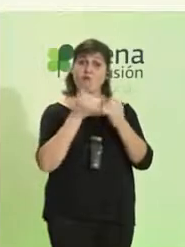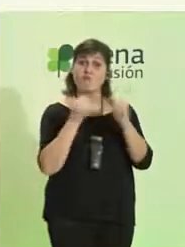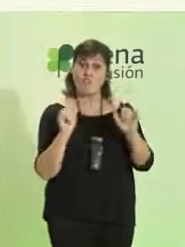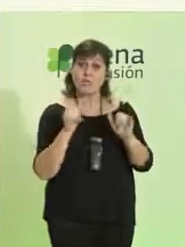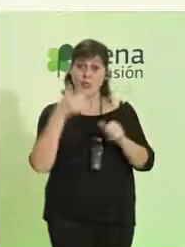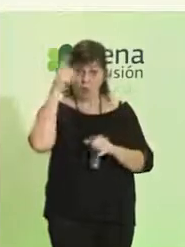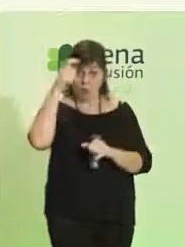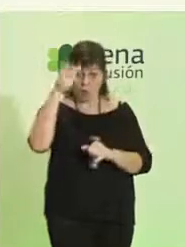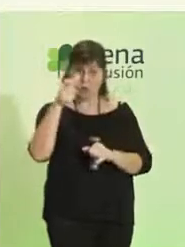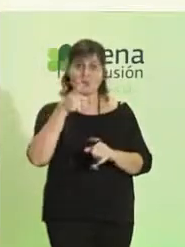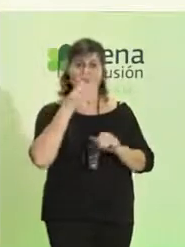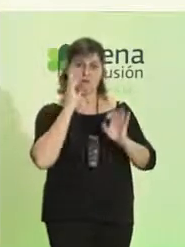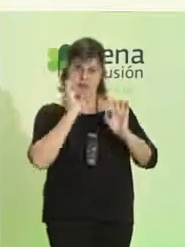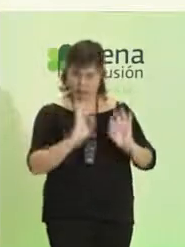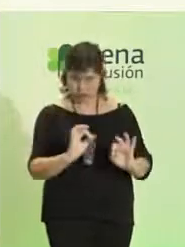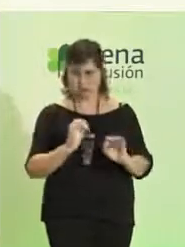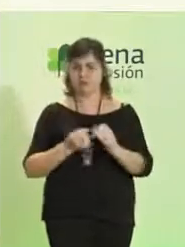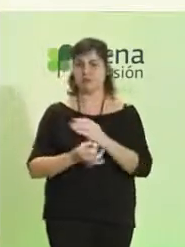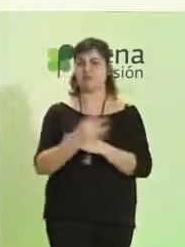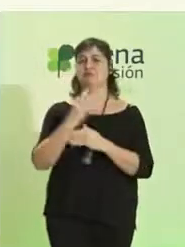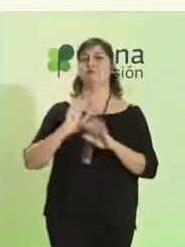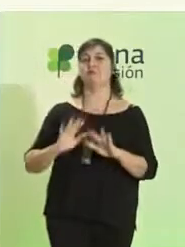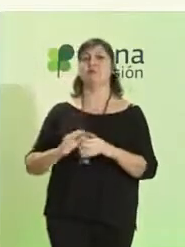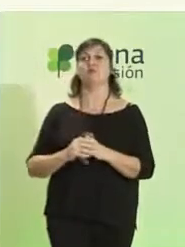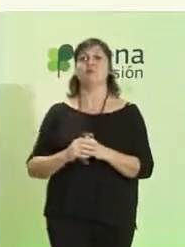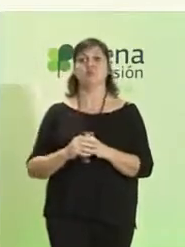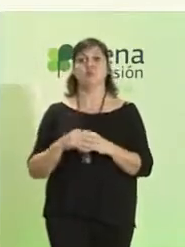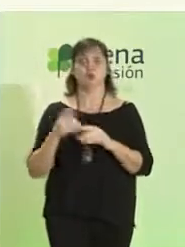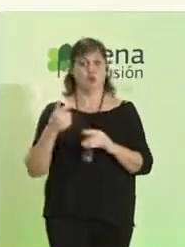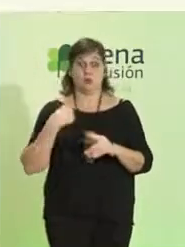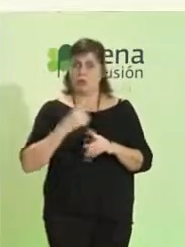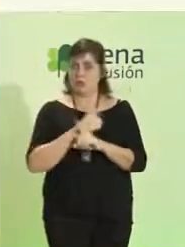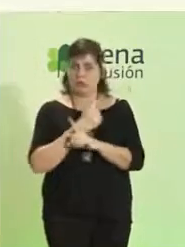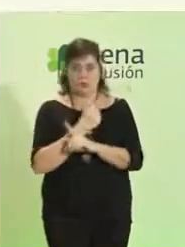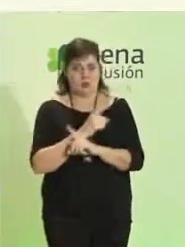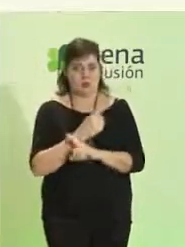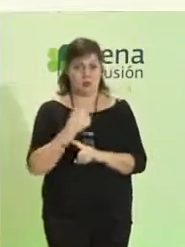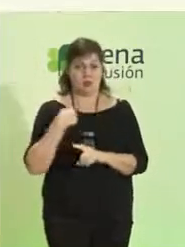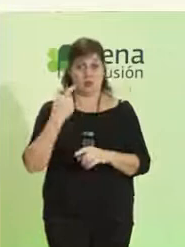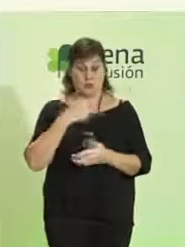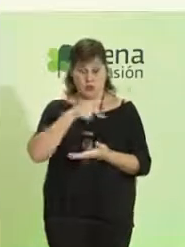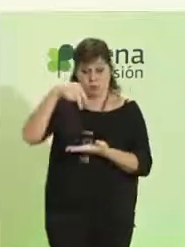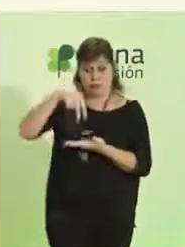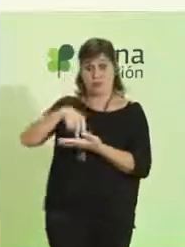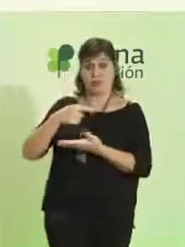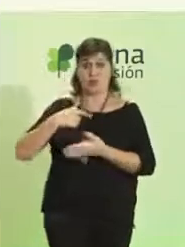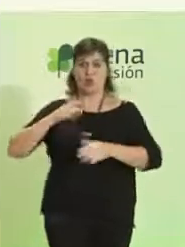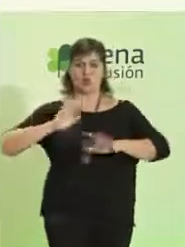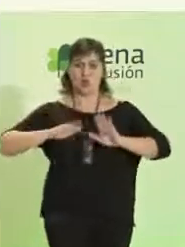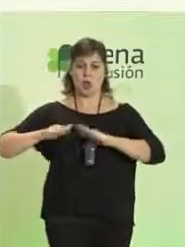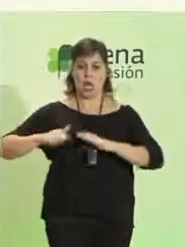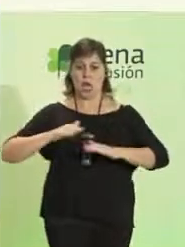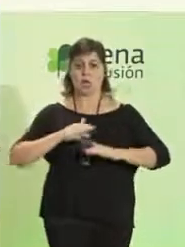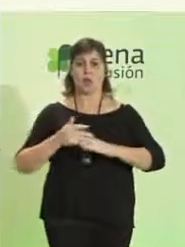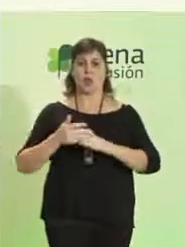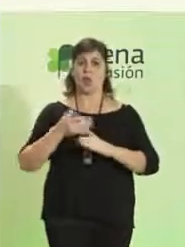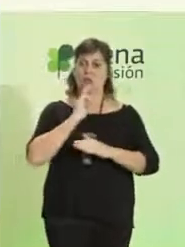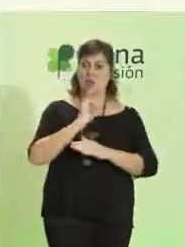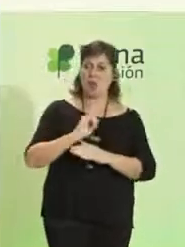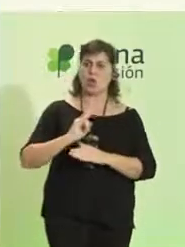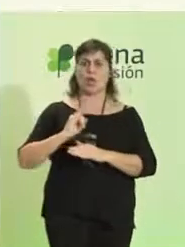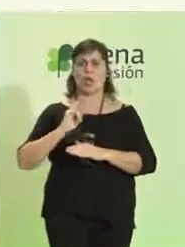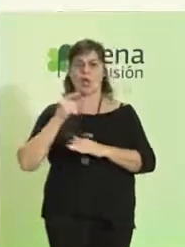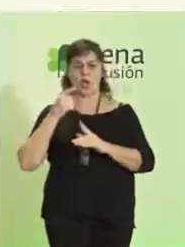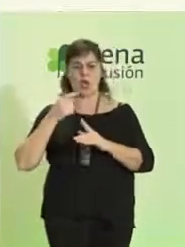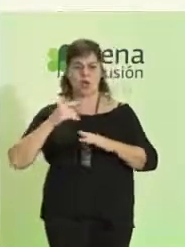es verbena de pueblo. Pues de verdad tengo marcado ese momento, yo estaba nervioso, cuando estaba actuando yo tocando, estábamos todo el elenco con la electrónica y